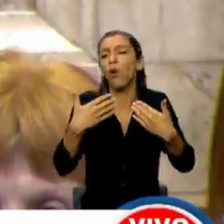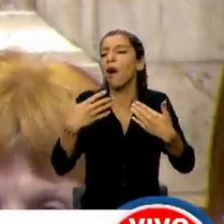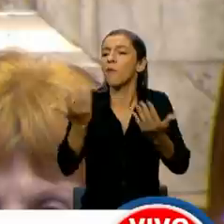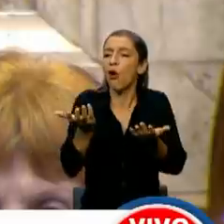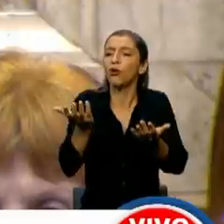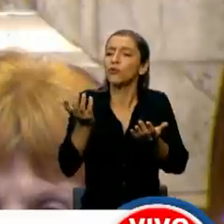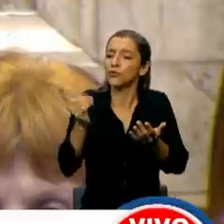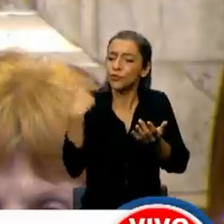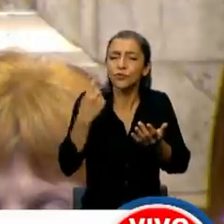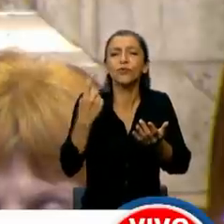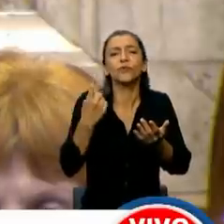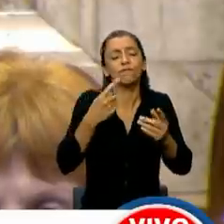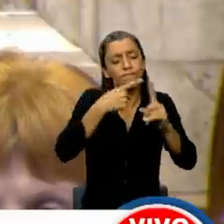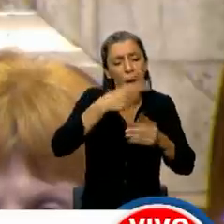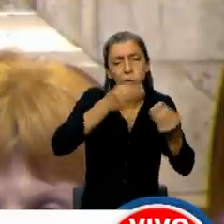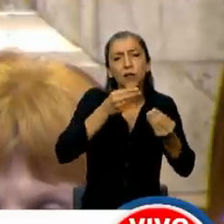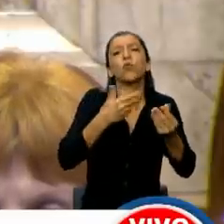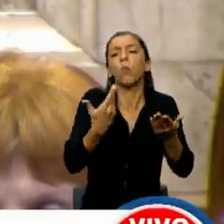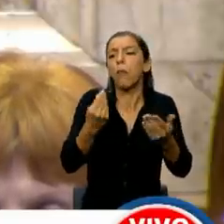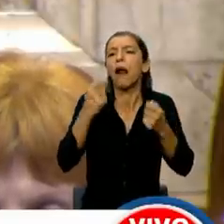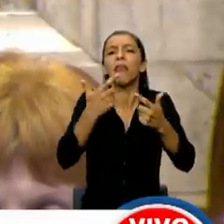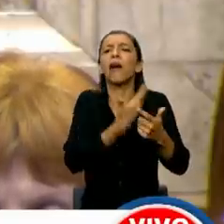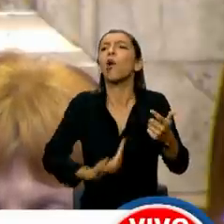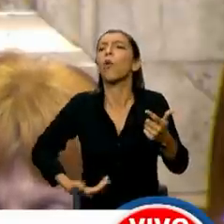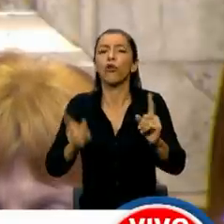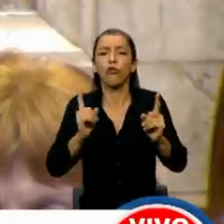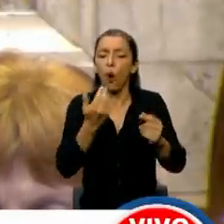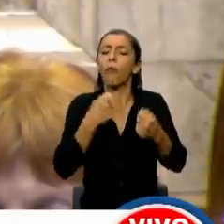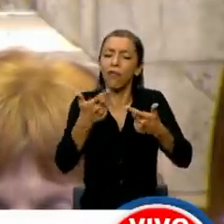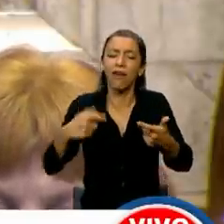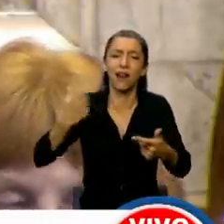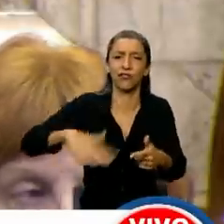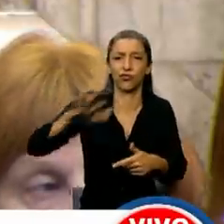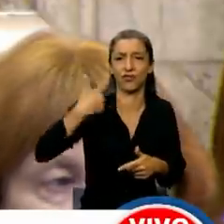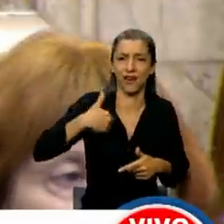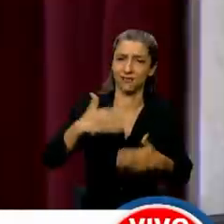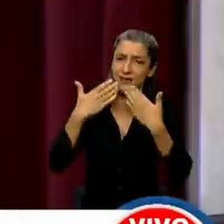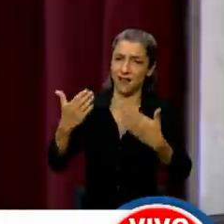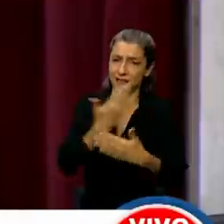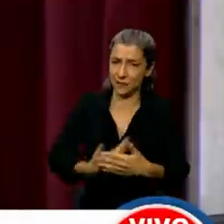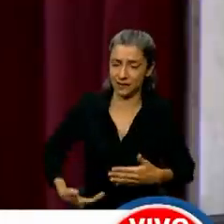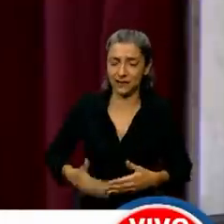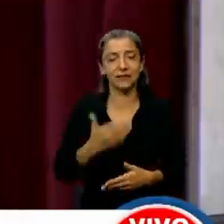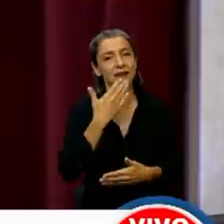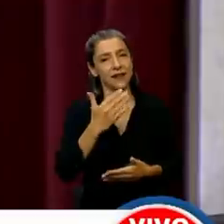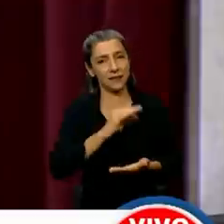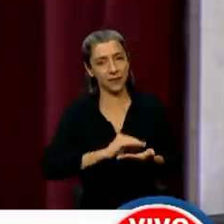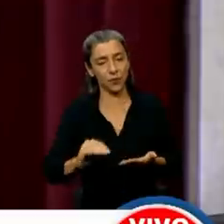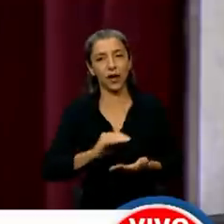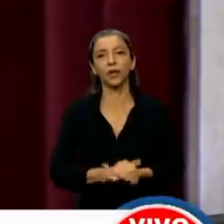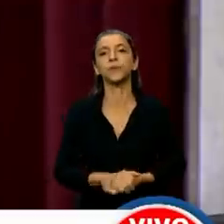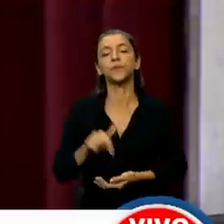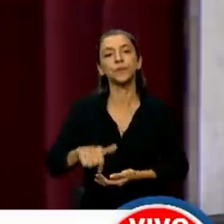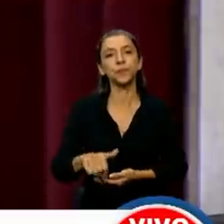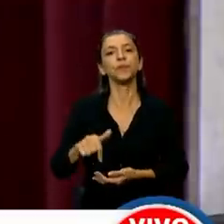pararnos no para un gobierno sino para todos los argentinos y argentinas gracias señor presidente gracias diputado la provincia buenos